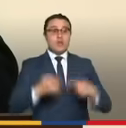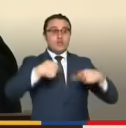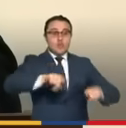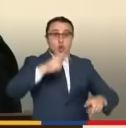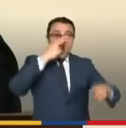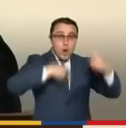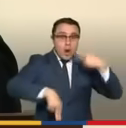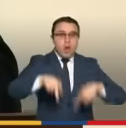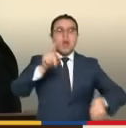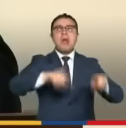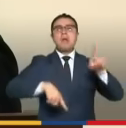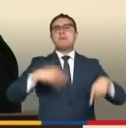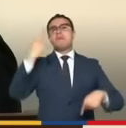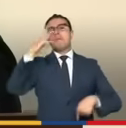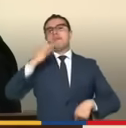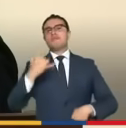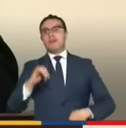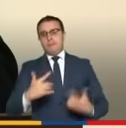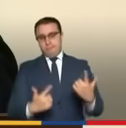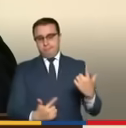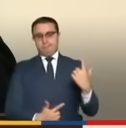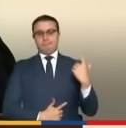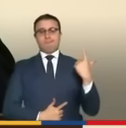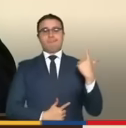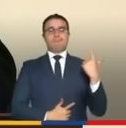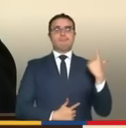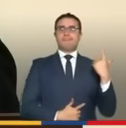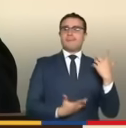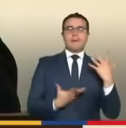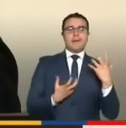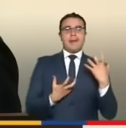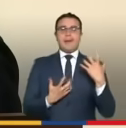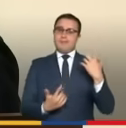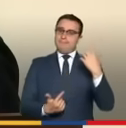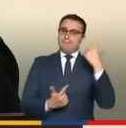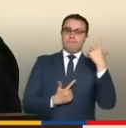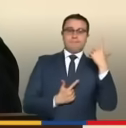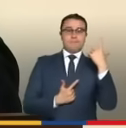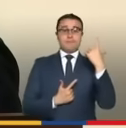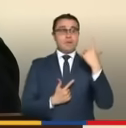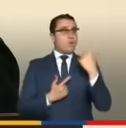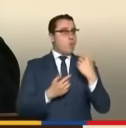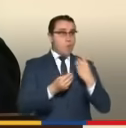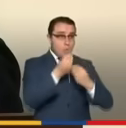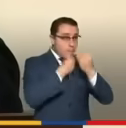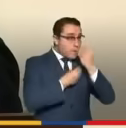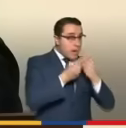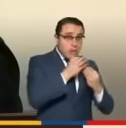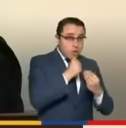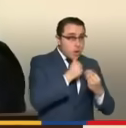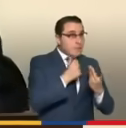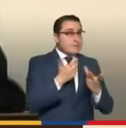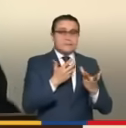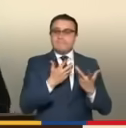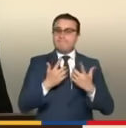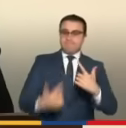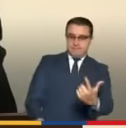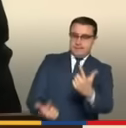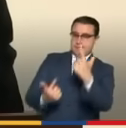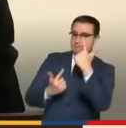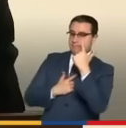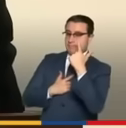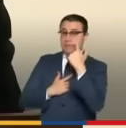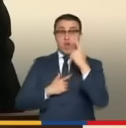armados por allí, tratando de resolver el asunto por otra vía que no pudo resolver la política de